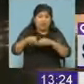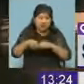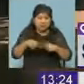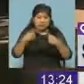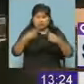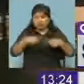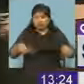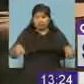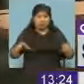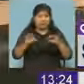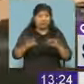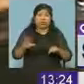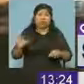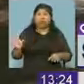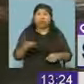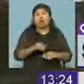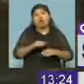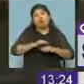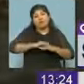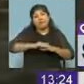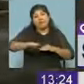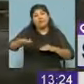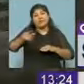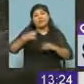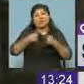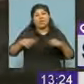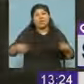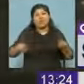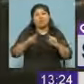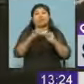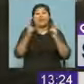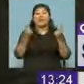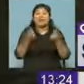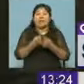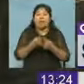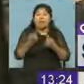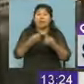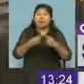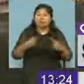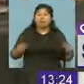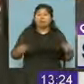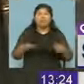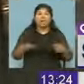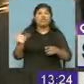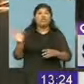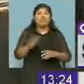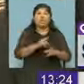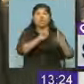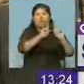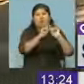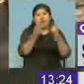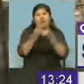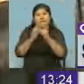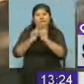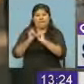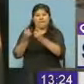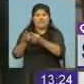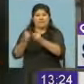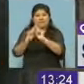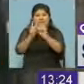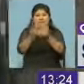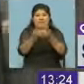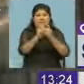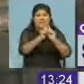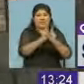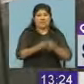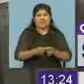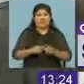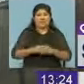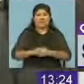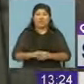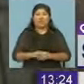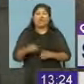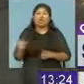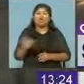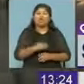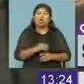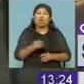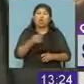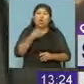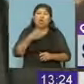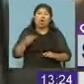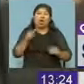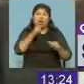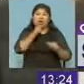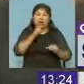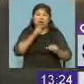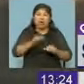del piso del salón multiuso en todos los ambientes toda toda la escuela completamente llena de agua y barro